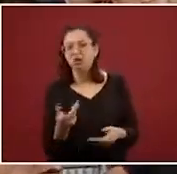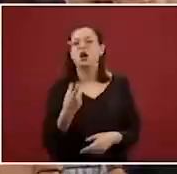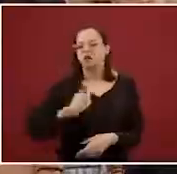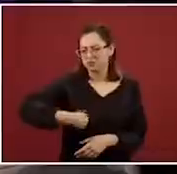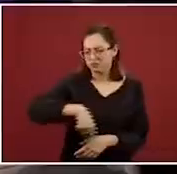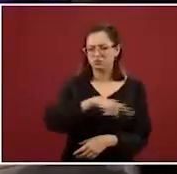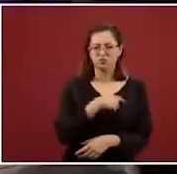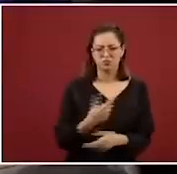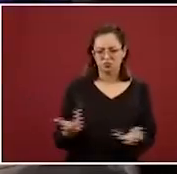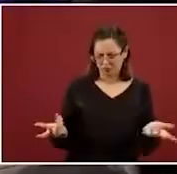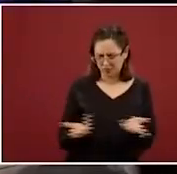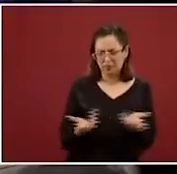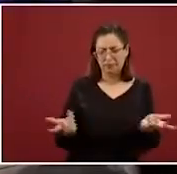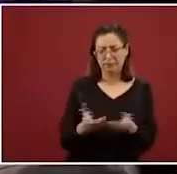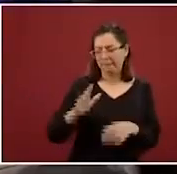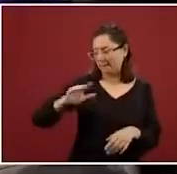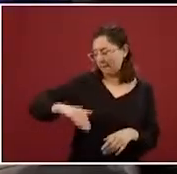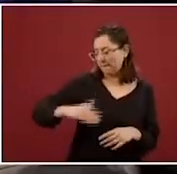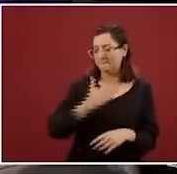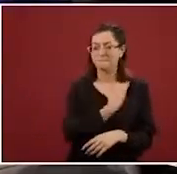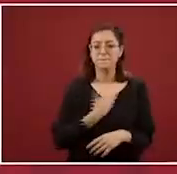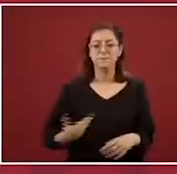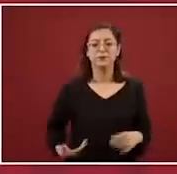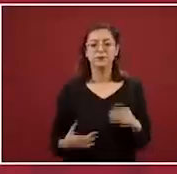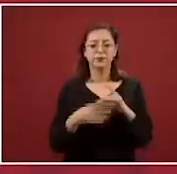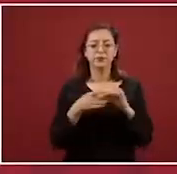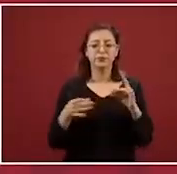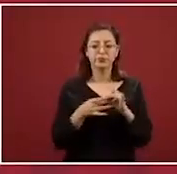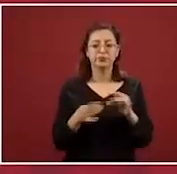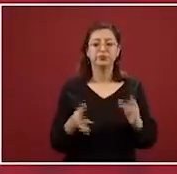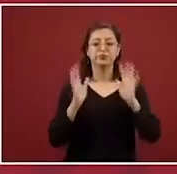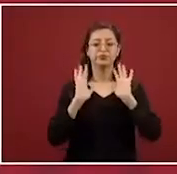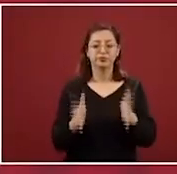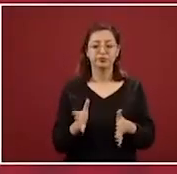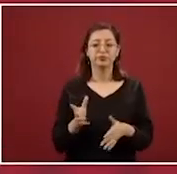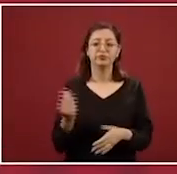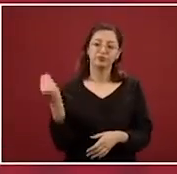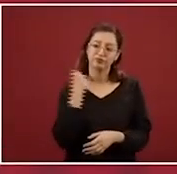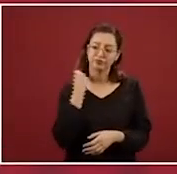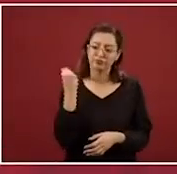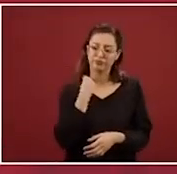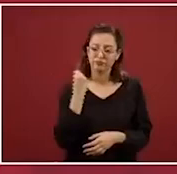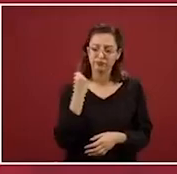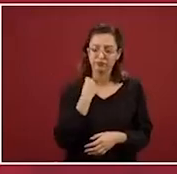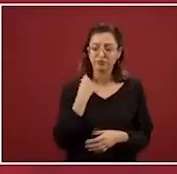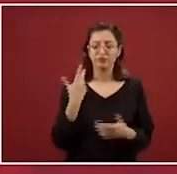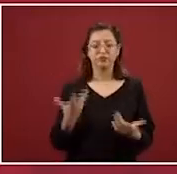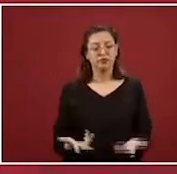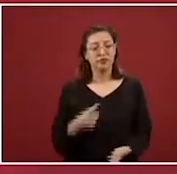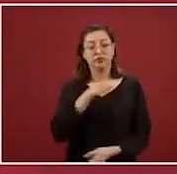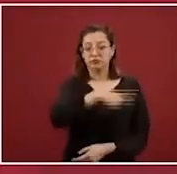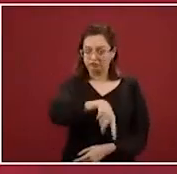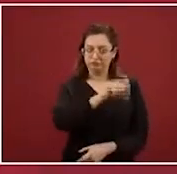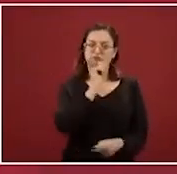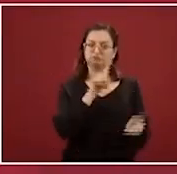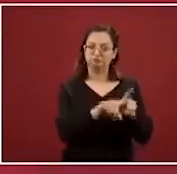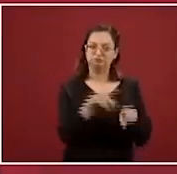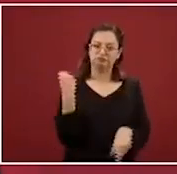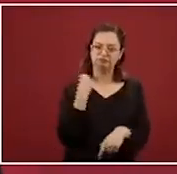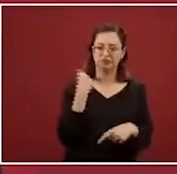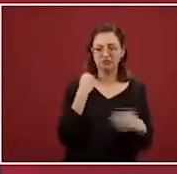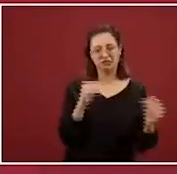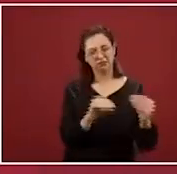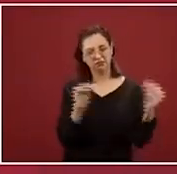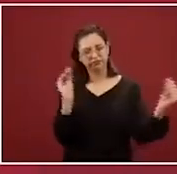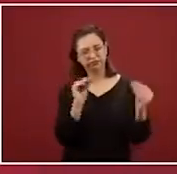Estamos haciéndolo, ya lo mencionó el señor presidente, están bien armados de abogados. Llevamos un buen rato litigando el tema, y eso